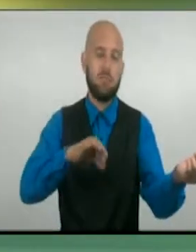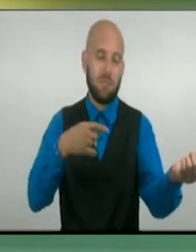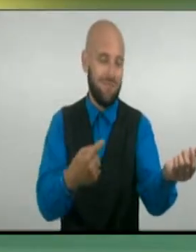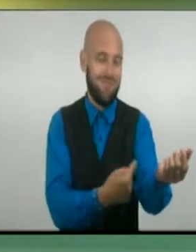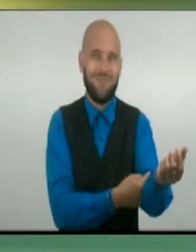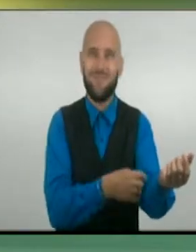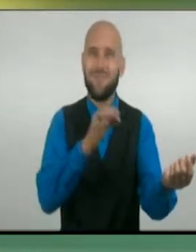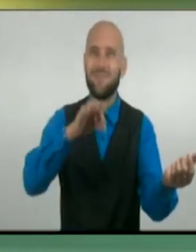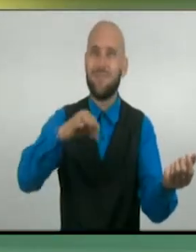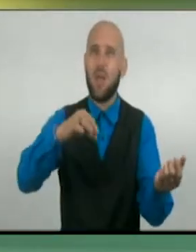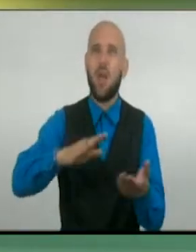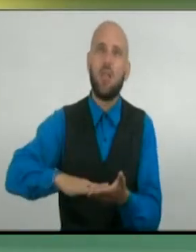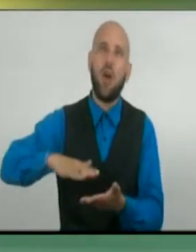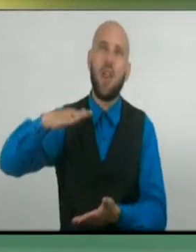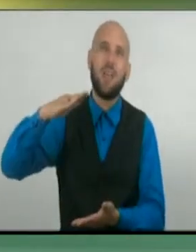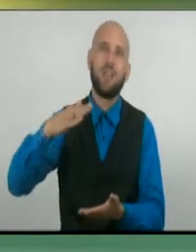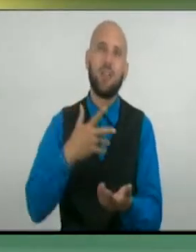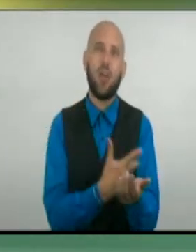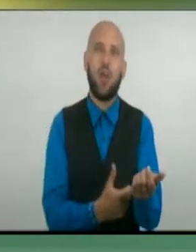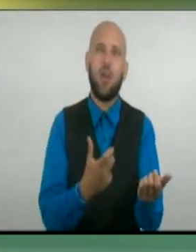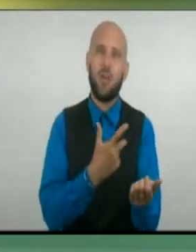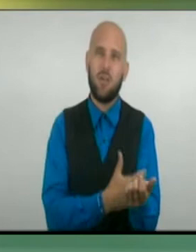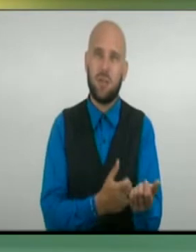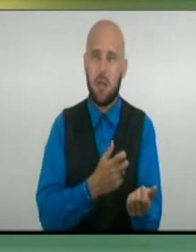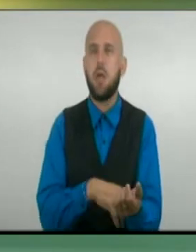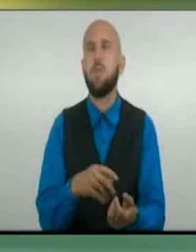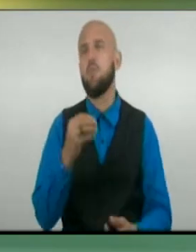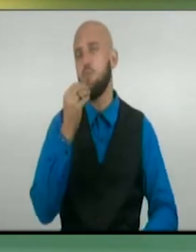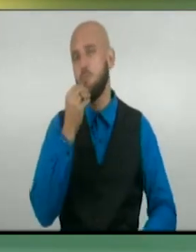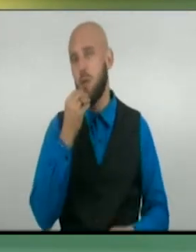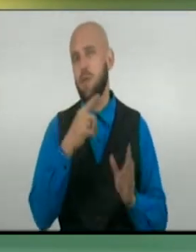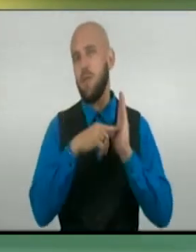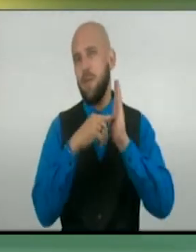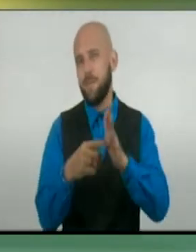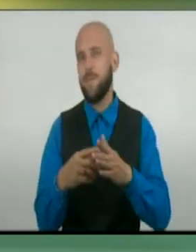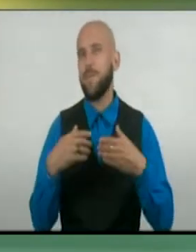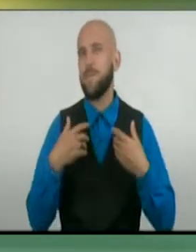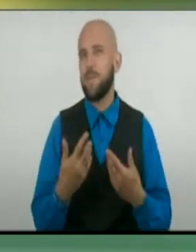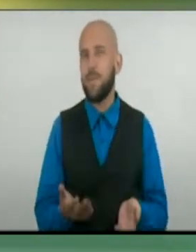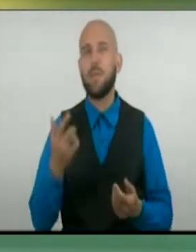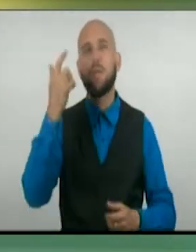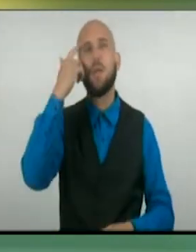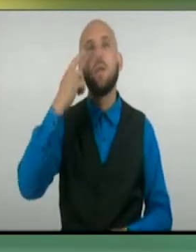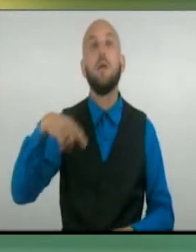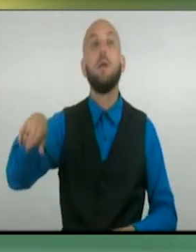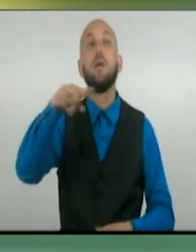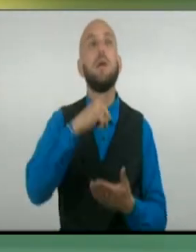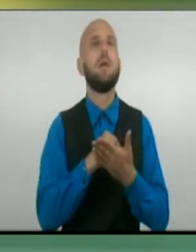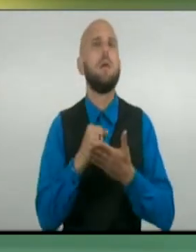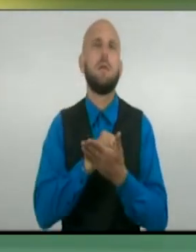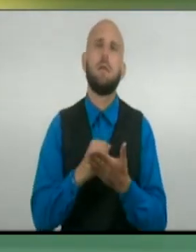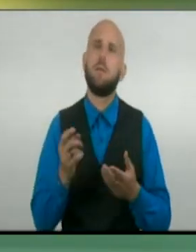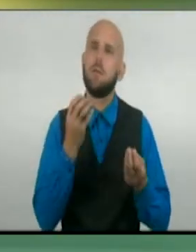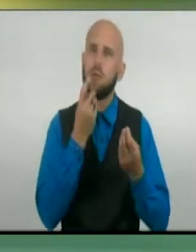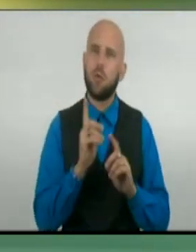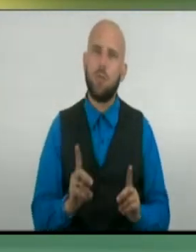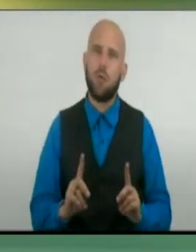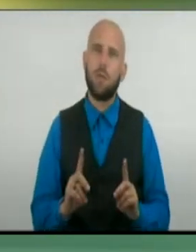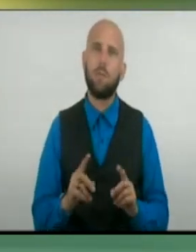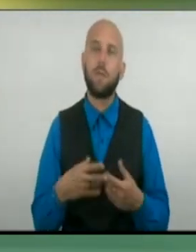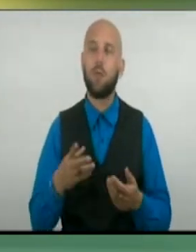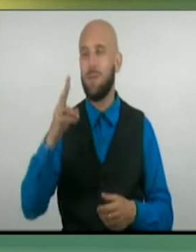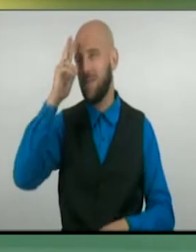todo sale a partir de de una población que que no se puede molestar que los médicos nuestros que